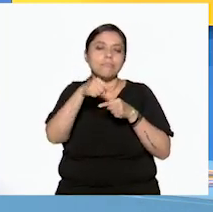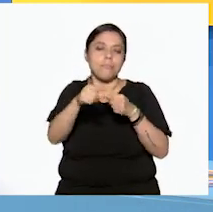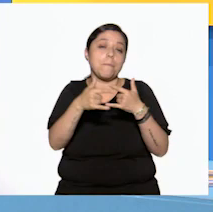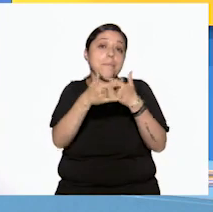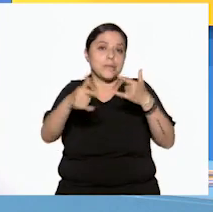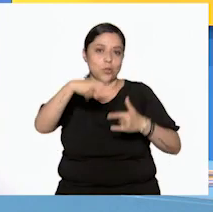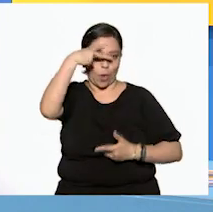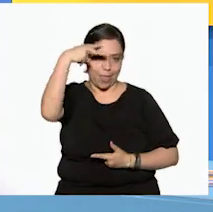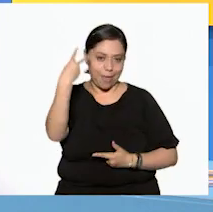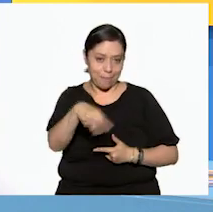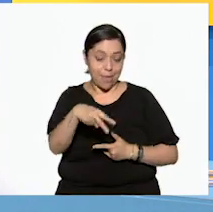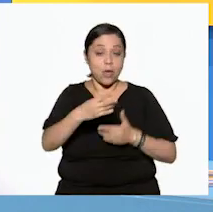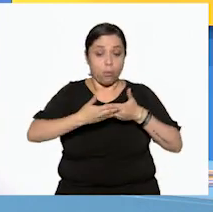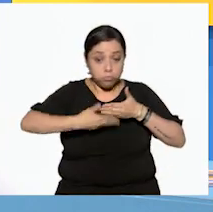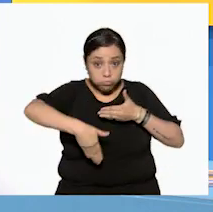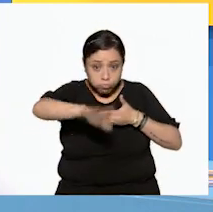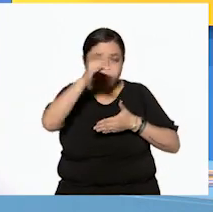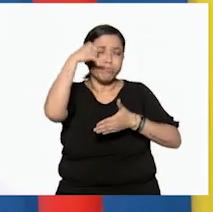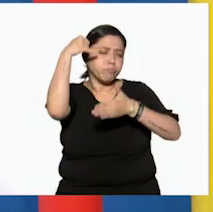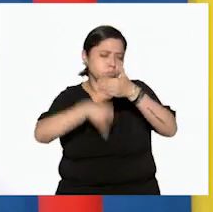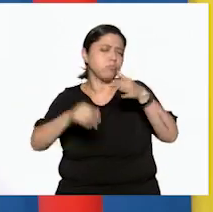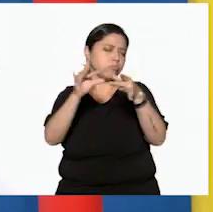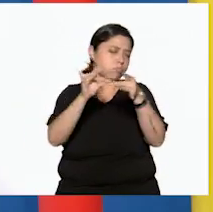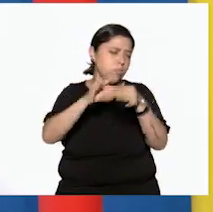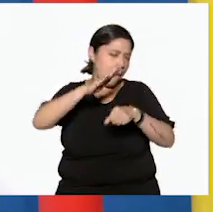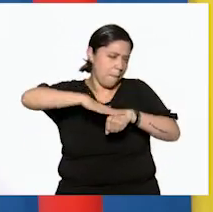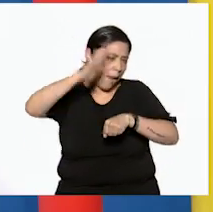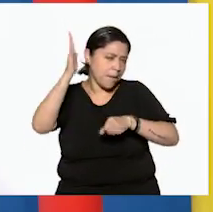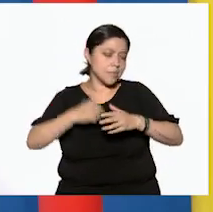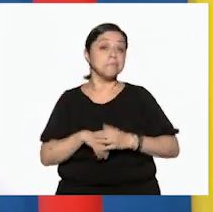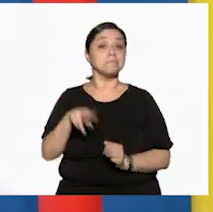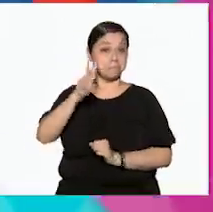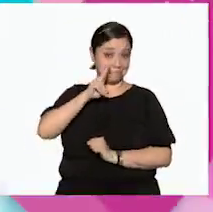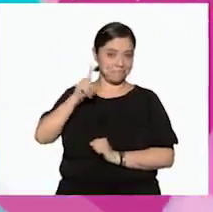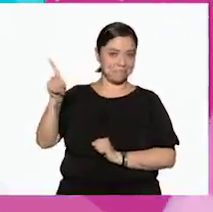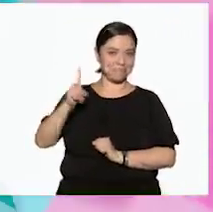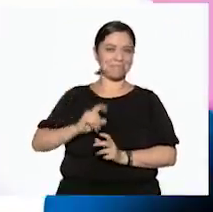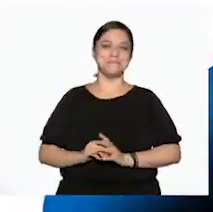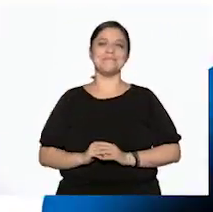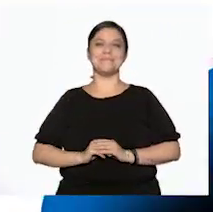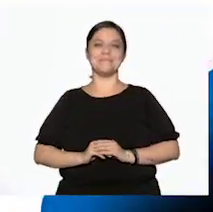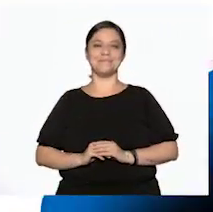más adelante profundizaremos en estos hechos. Así que vamos a verlo.